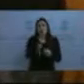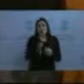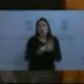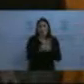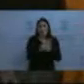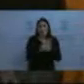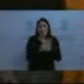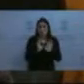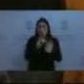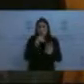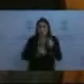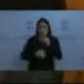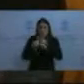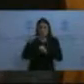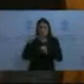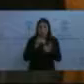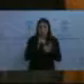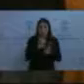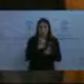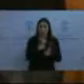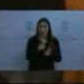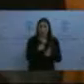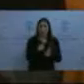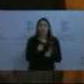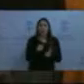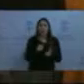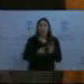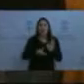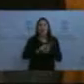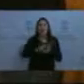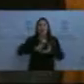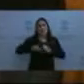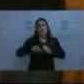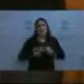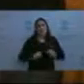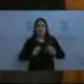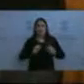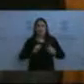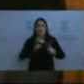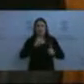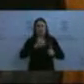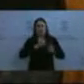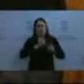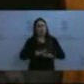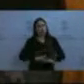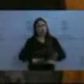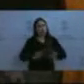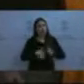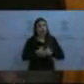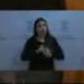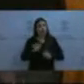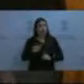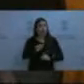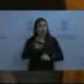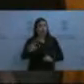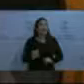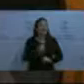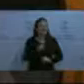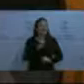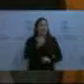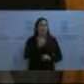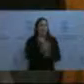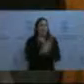entró en vigor para ellos la aplicación de la ley después de muchos retrasos hasta julio del 2015. Creo que también es